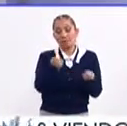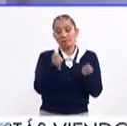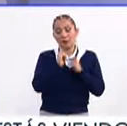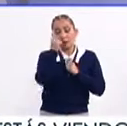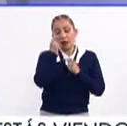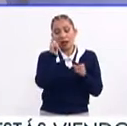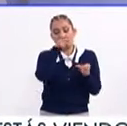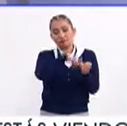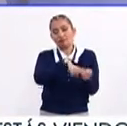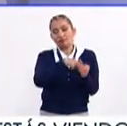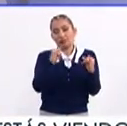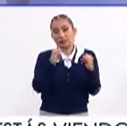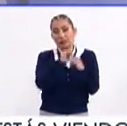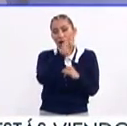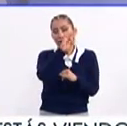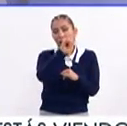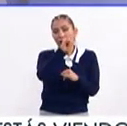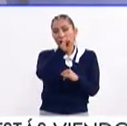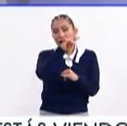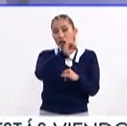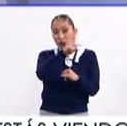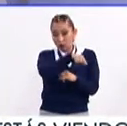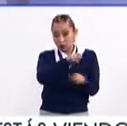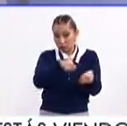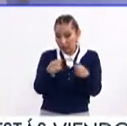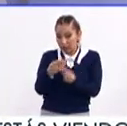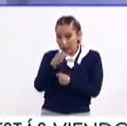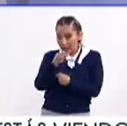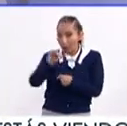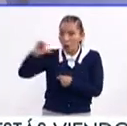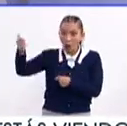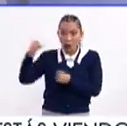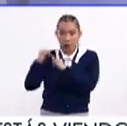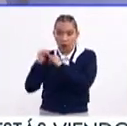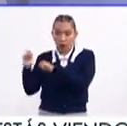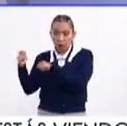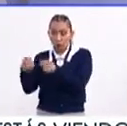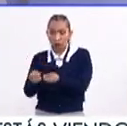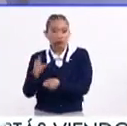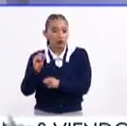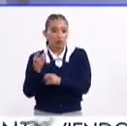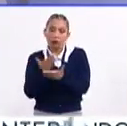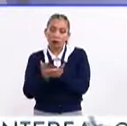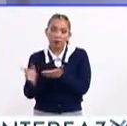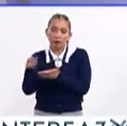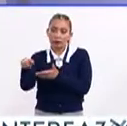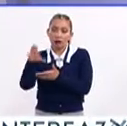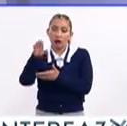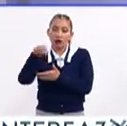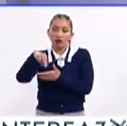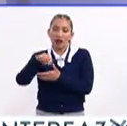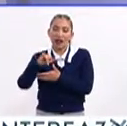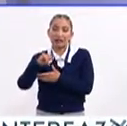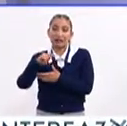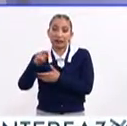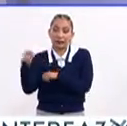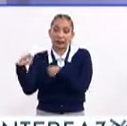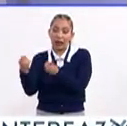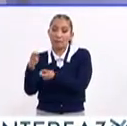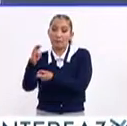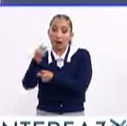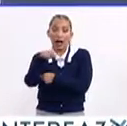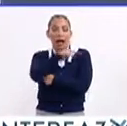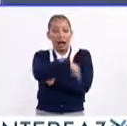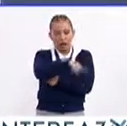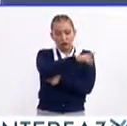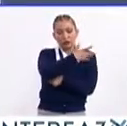a esta institución. ¿Ellos mismos ofrecen las becas o piden es por que parte uno busque del CONACYT? El CONACYT. Sí,